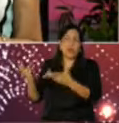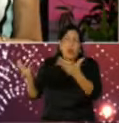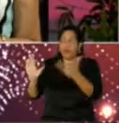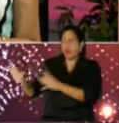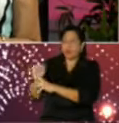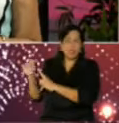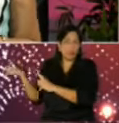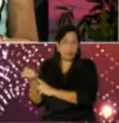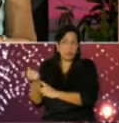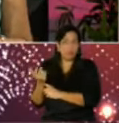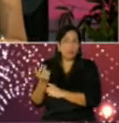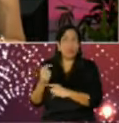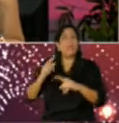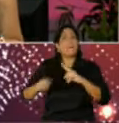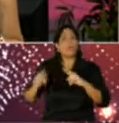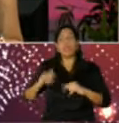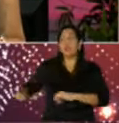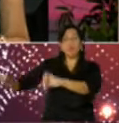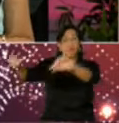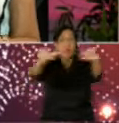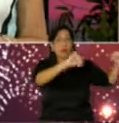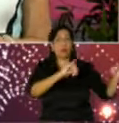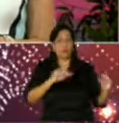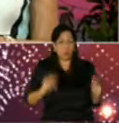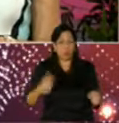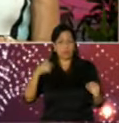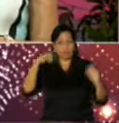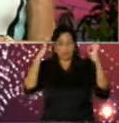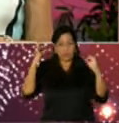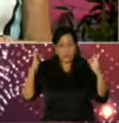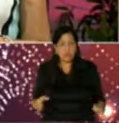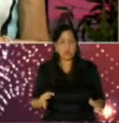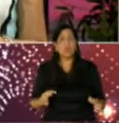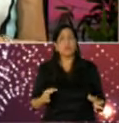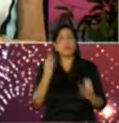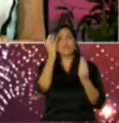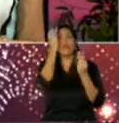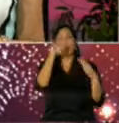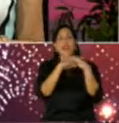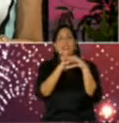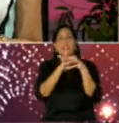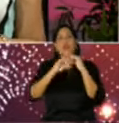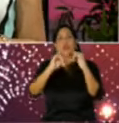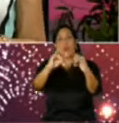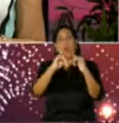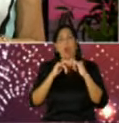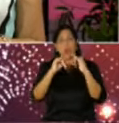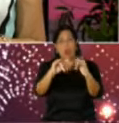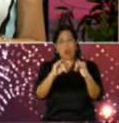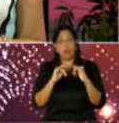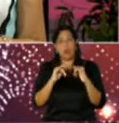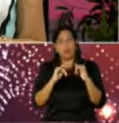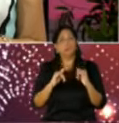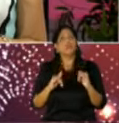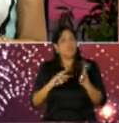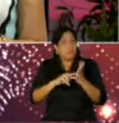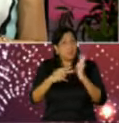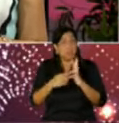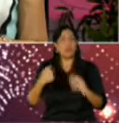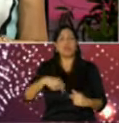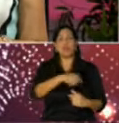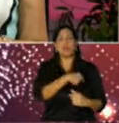pues sepa exactamente lo que está pasando y el que tenga que tomar decisiones tenga la misma información que nosotros. Así que en la medida en que recibimos